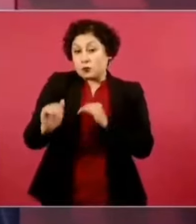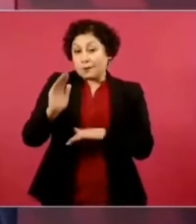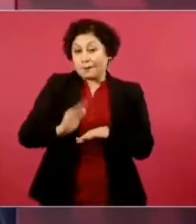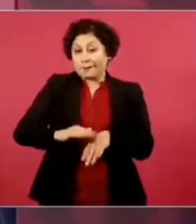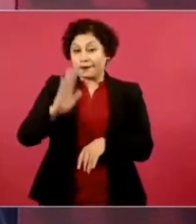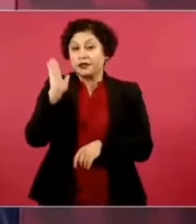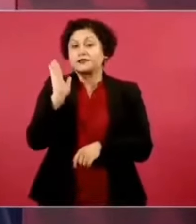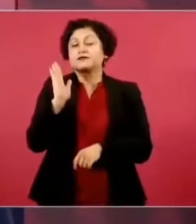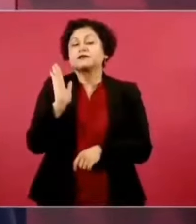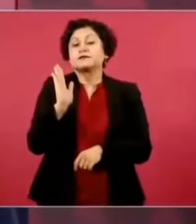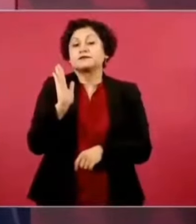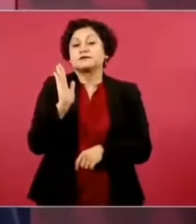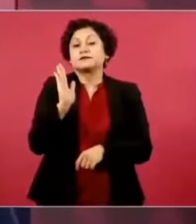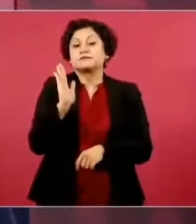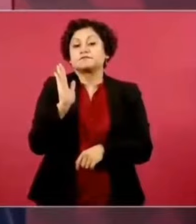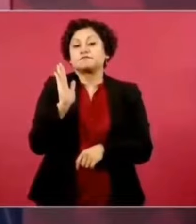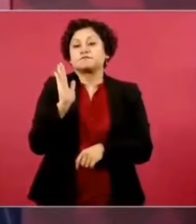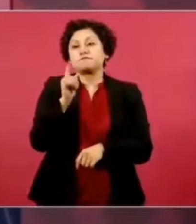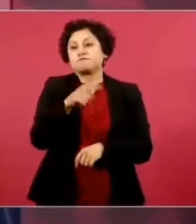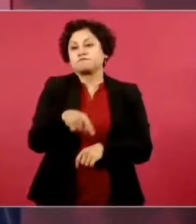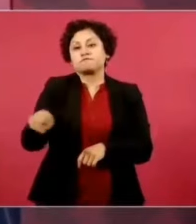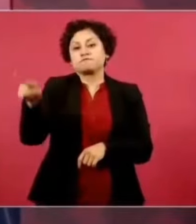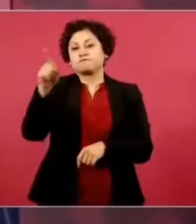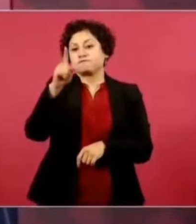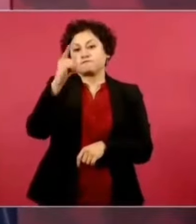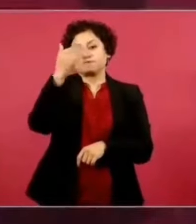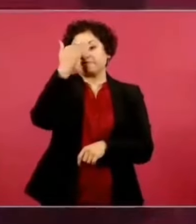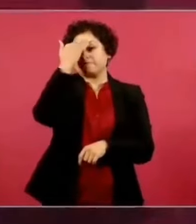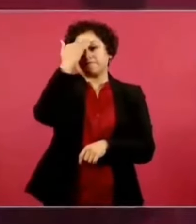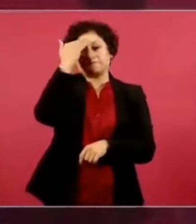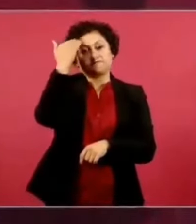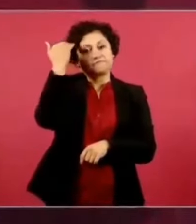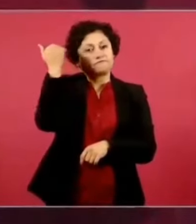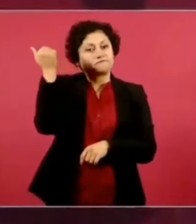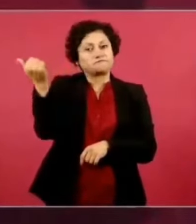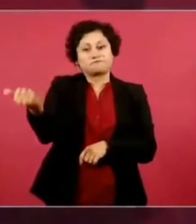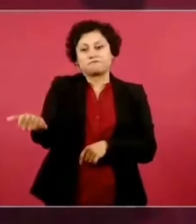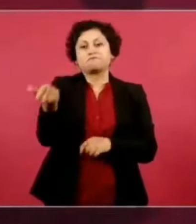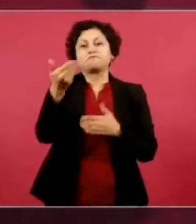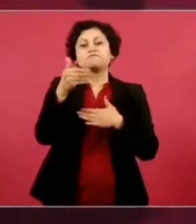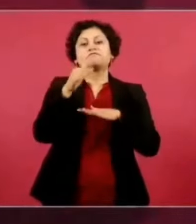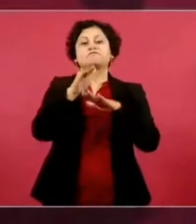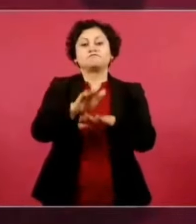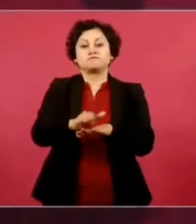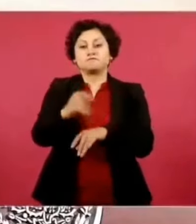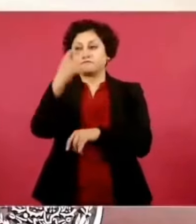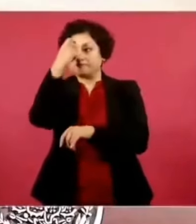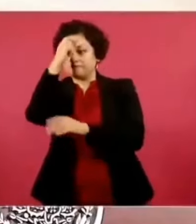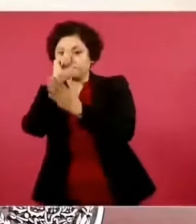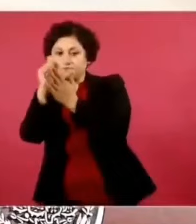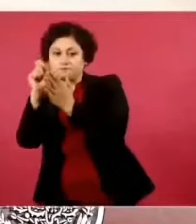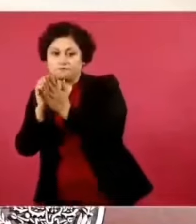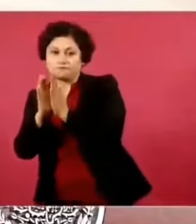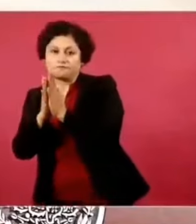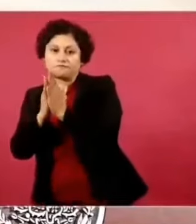no conocían estas revelaciones de Sarkozy en sus memorias.